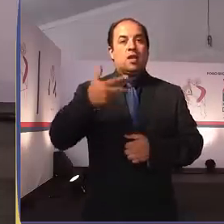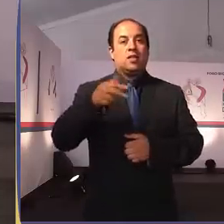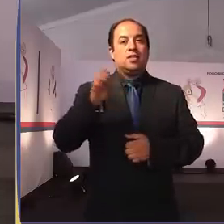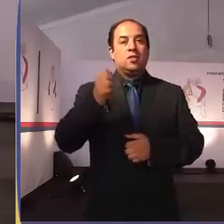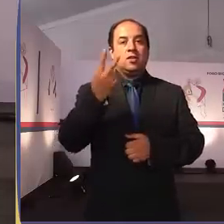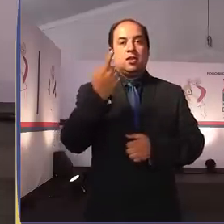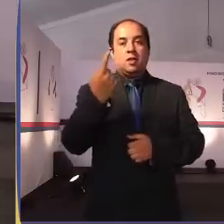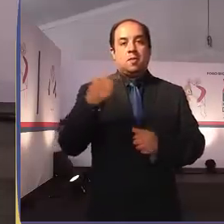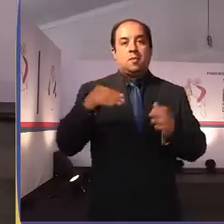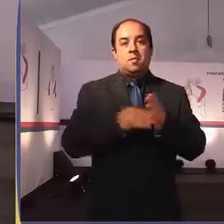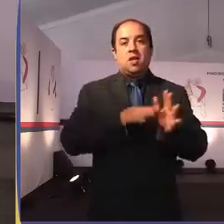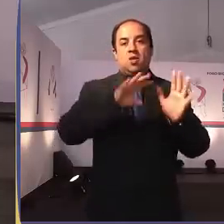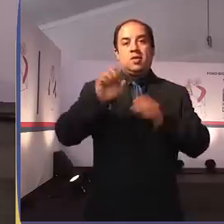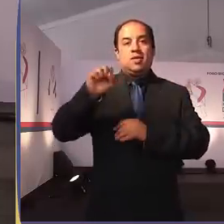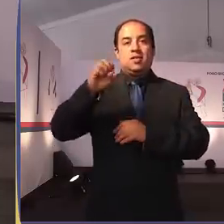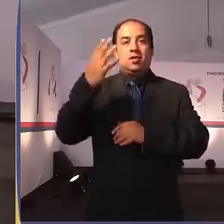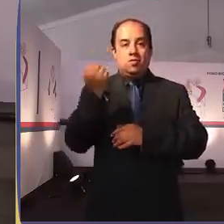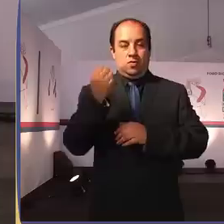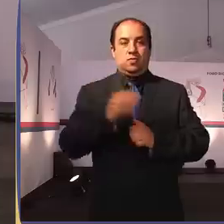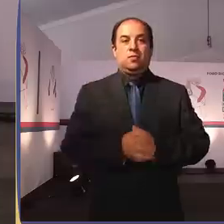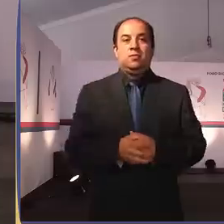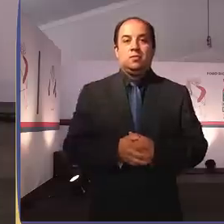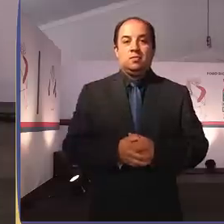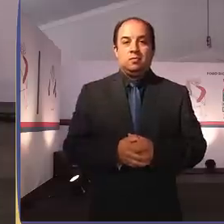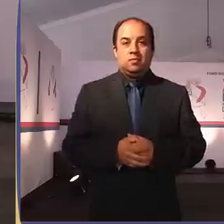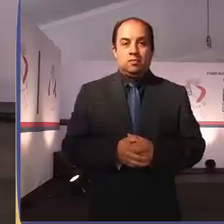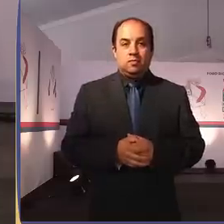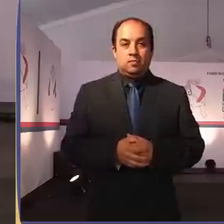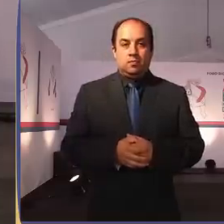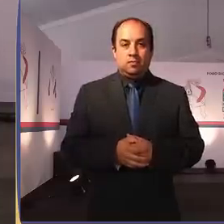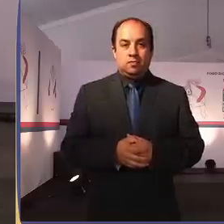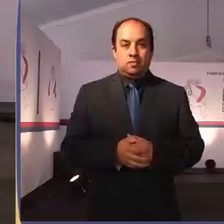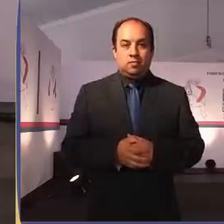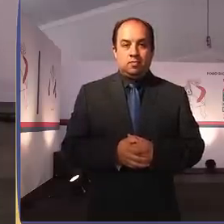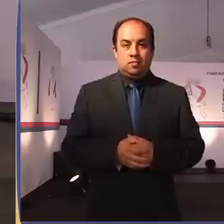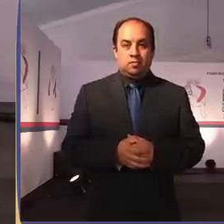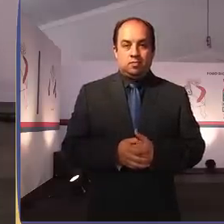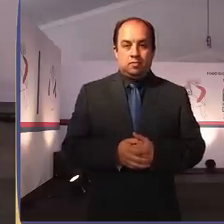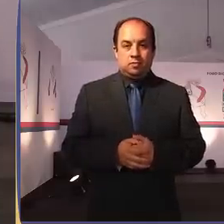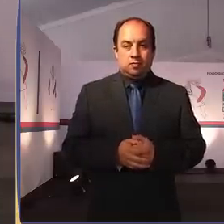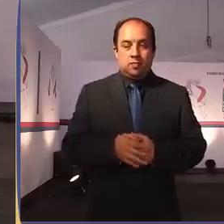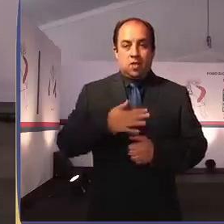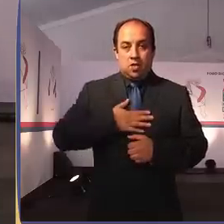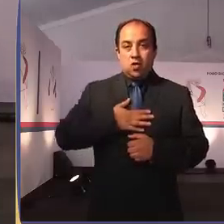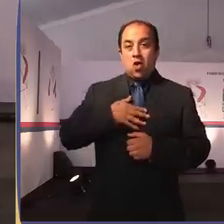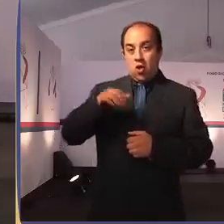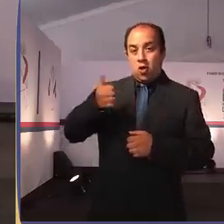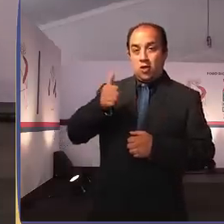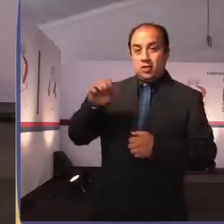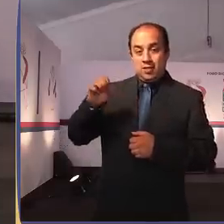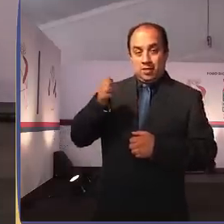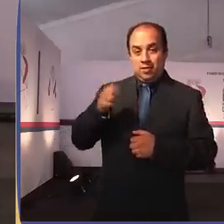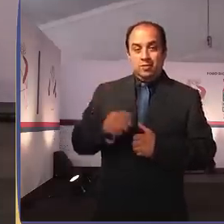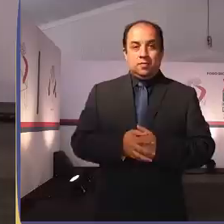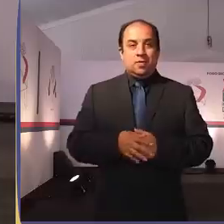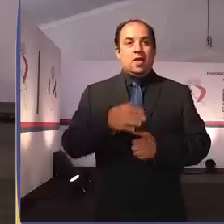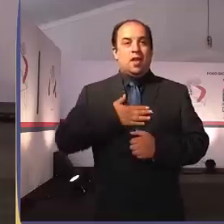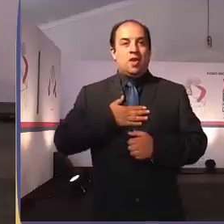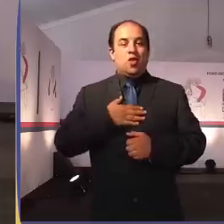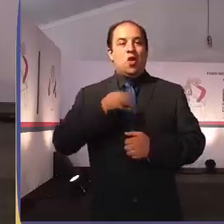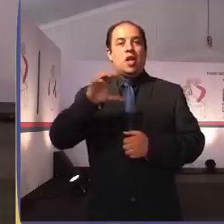de enero de 1969. Tienes 2 días, eres 2 días más vieja que yo soy del 11 de enero. Míralo,